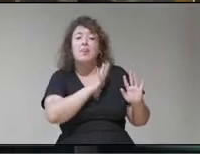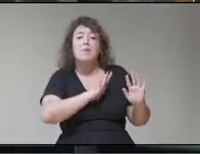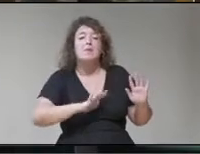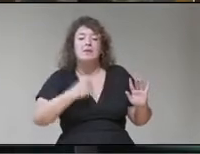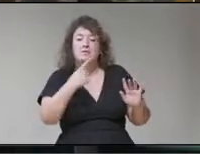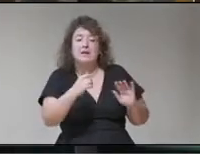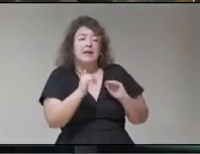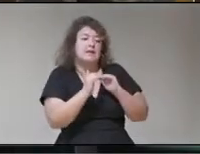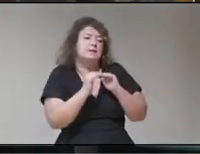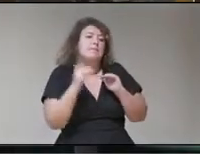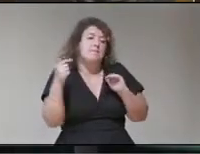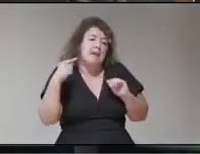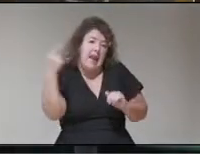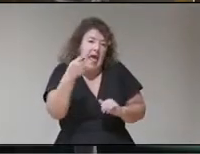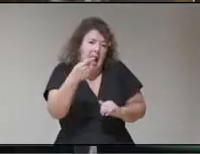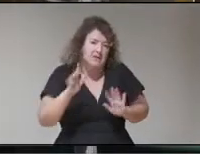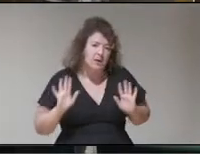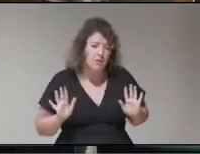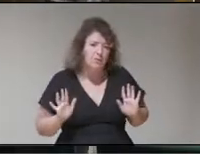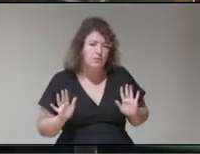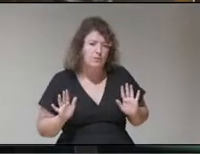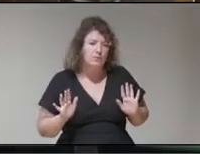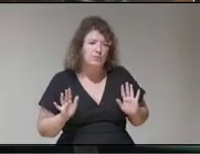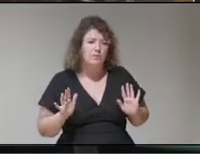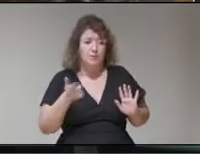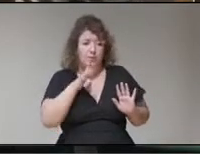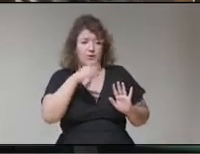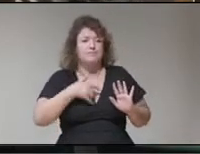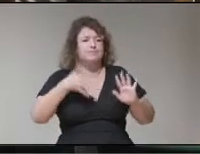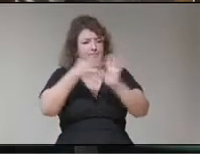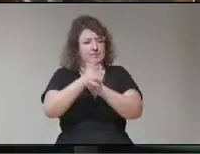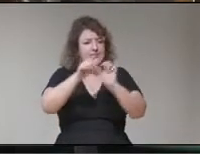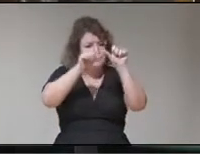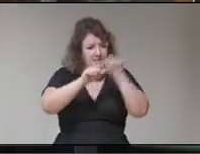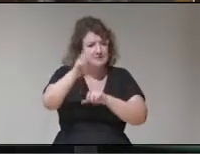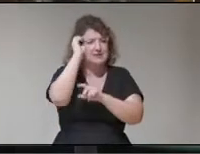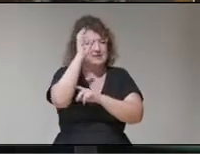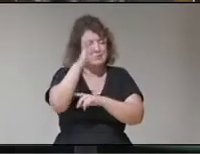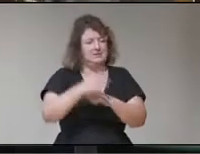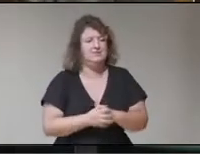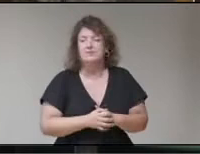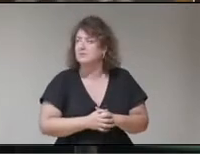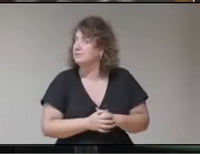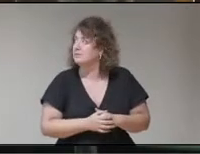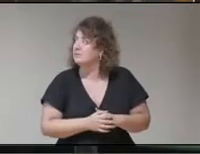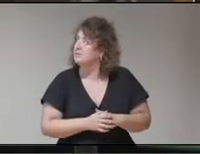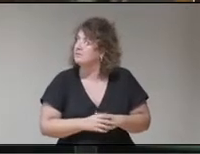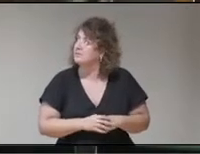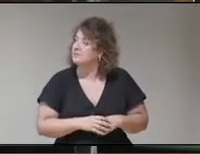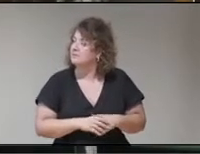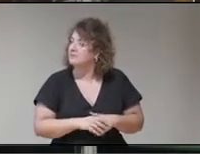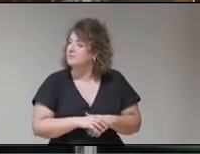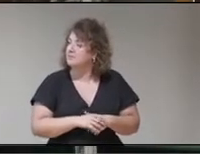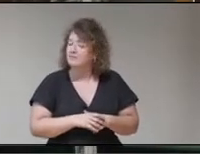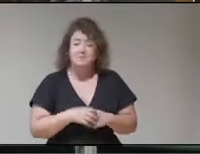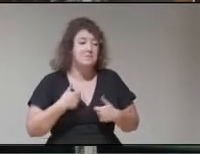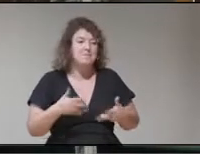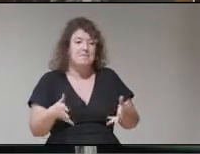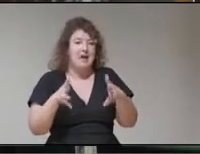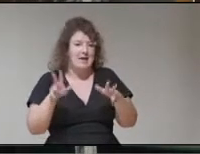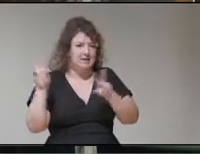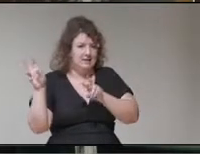Es malo y aquí viene la charla sobre fisiología microbiana, que me encanta a mí. Vamos a